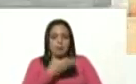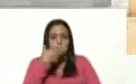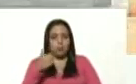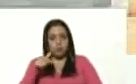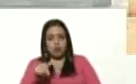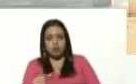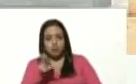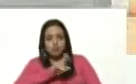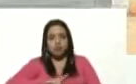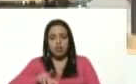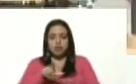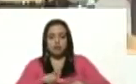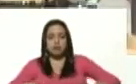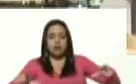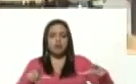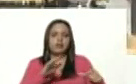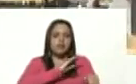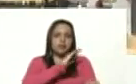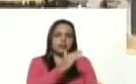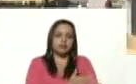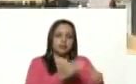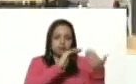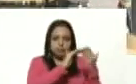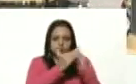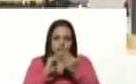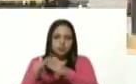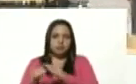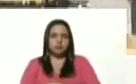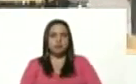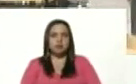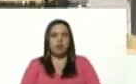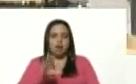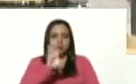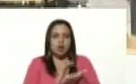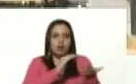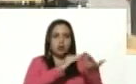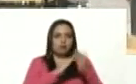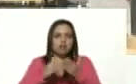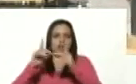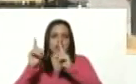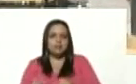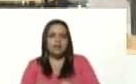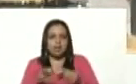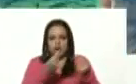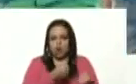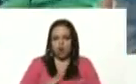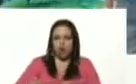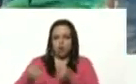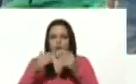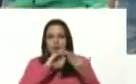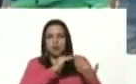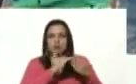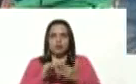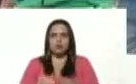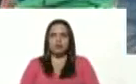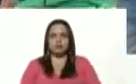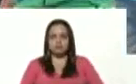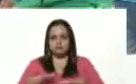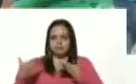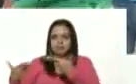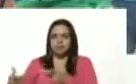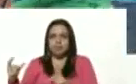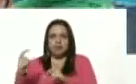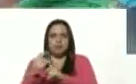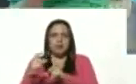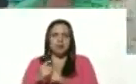manera fortalecer la comuna, las ciudades comunales y sobre todo la economía comunal. Voy a dejar en la palabra